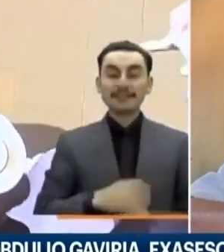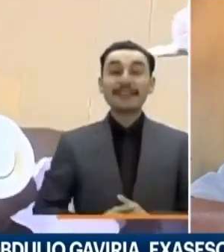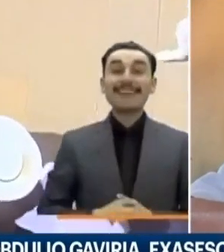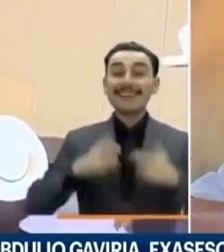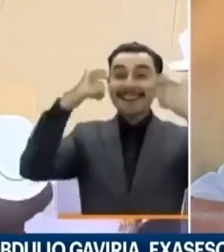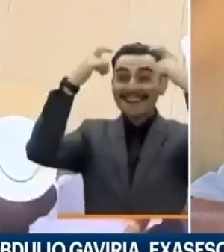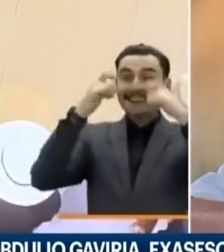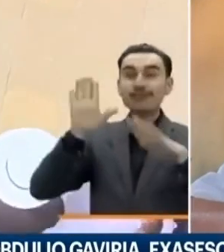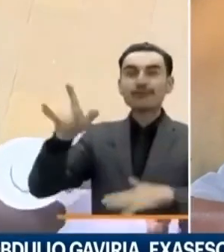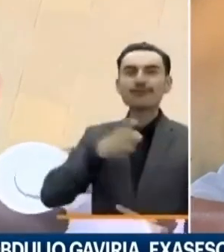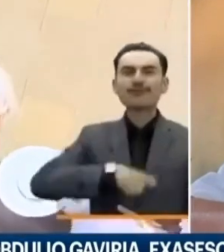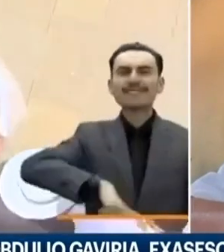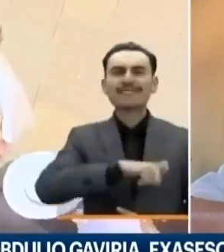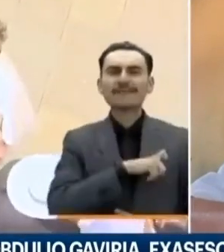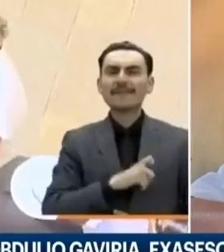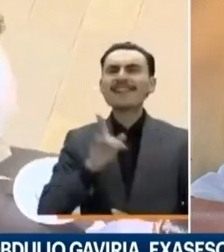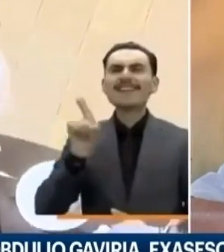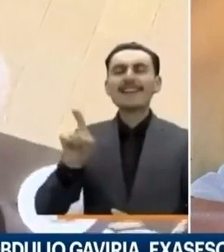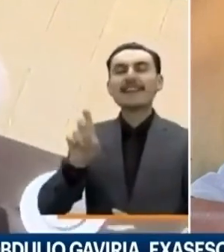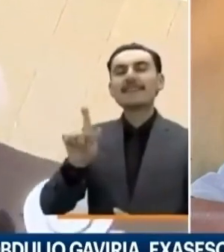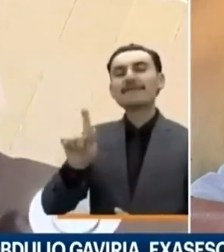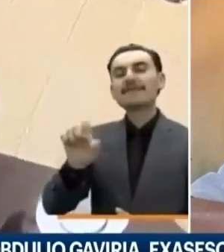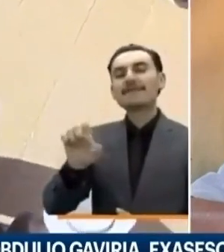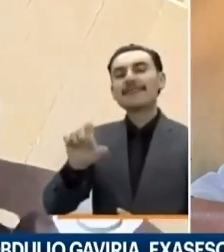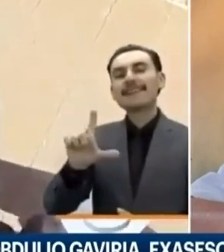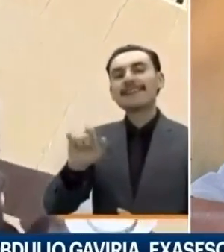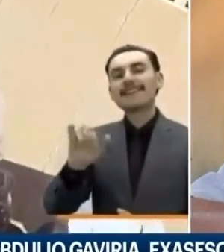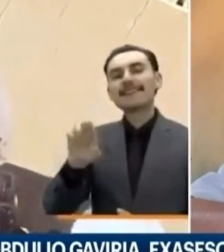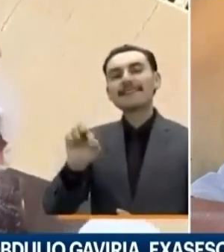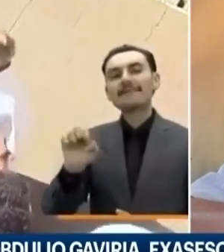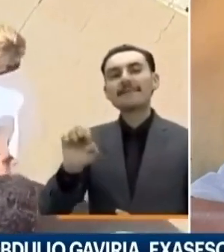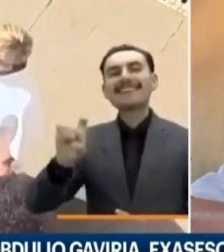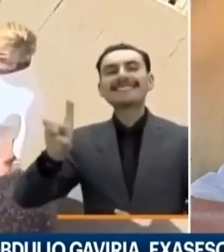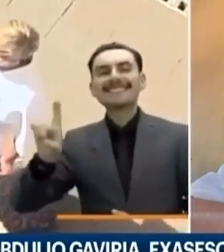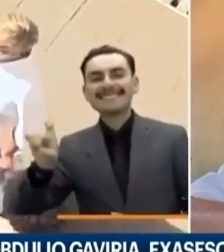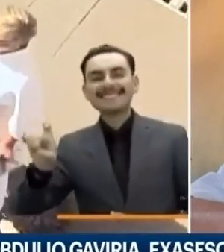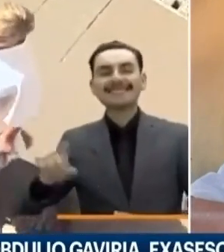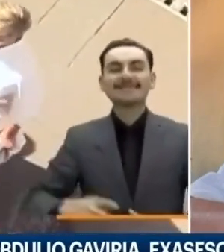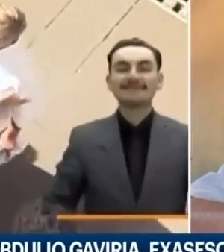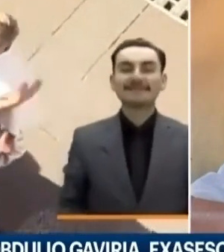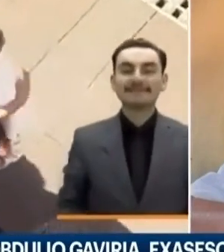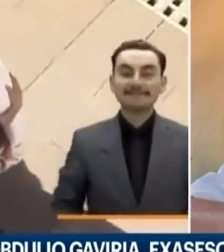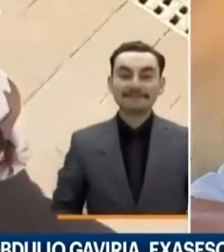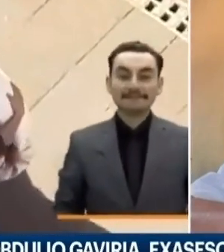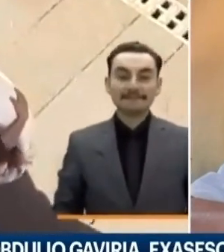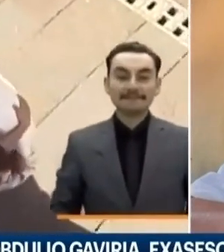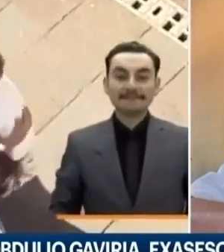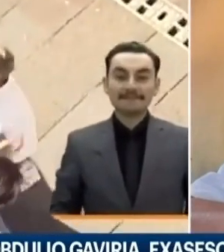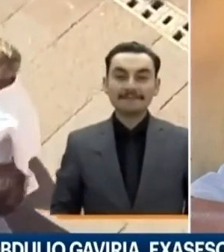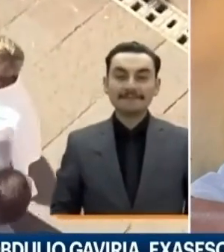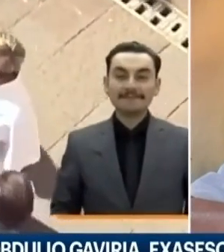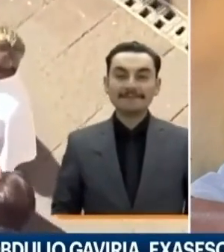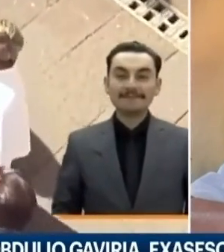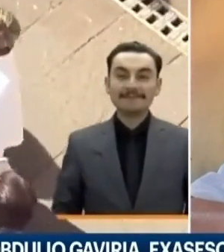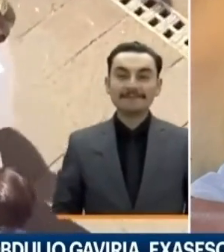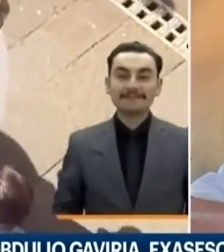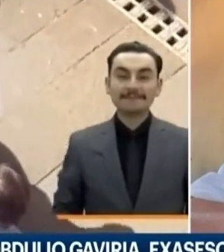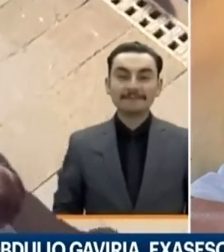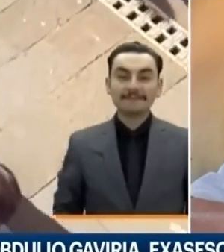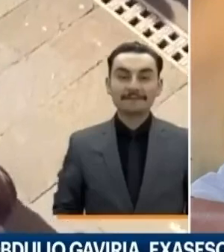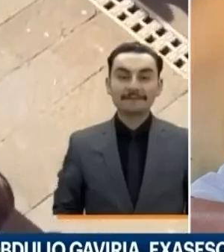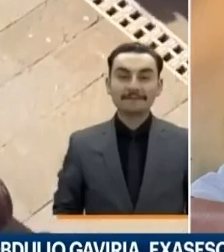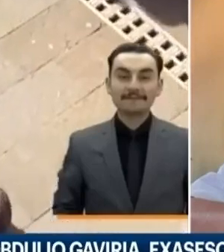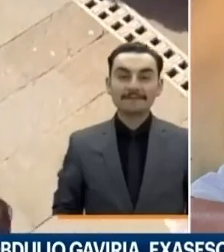Poder Judicial, de entes como la Fiscalía, la Procuraduría y demás. ¿Qué le podemos decir a una persona que está en su